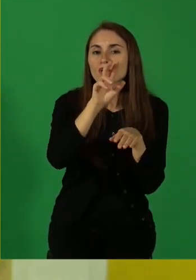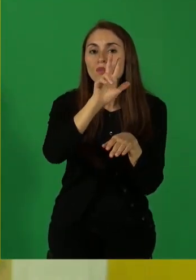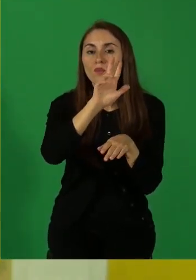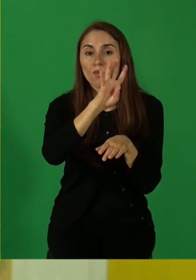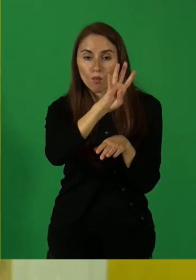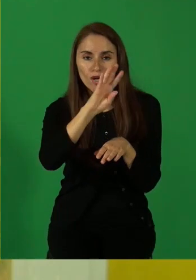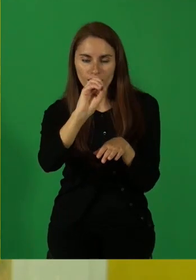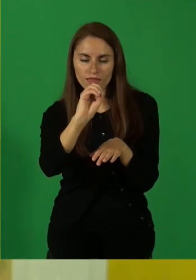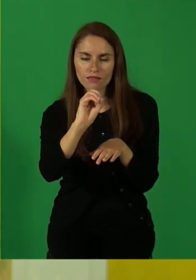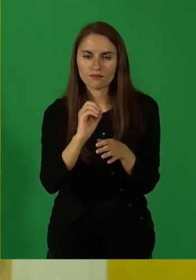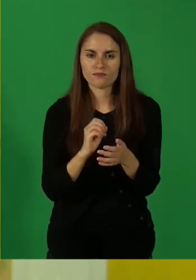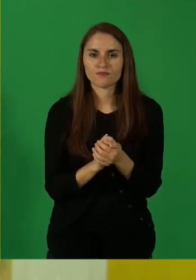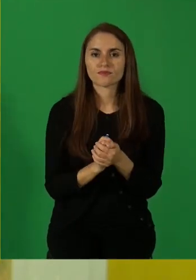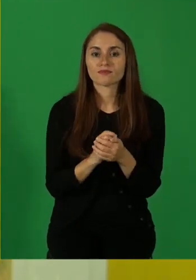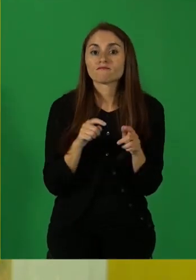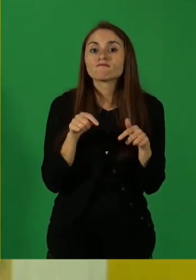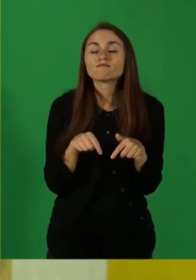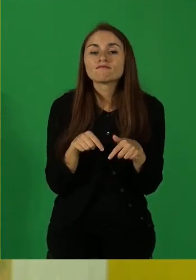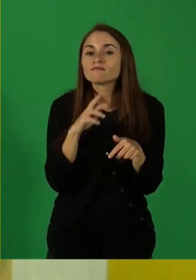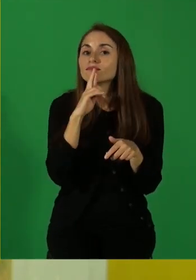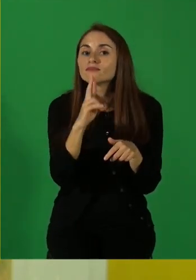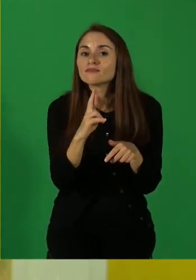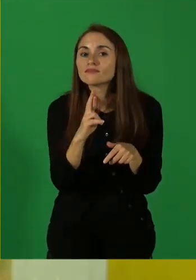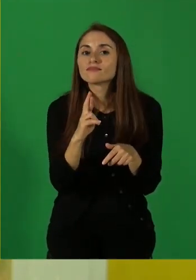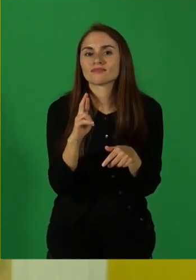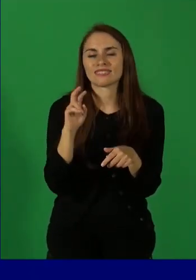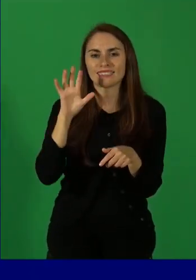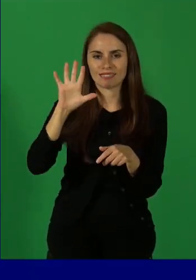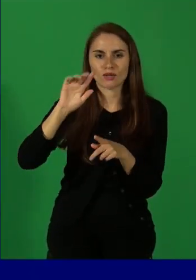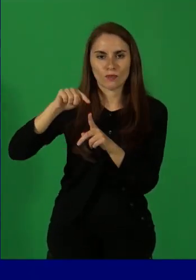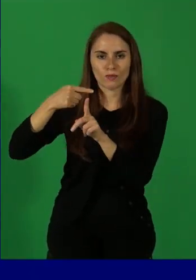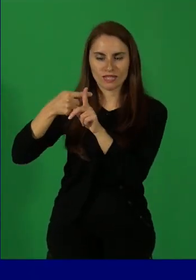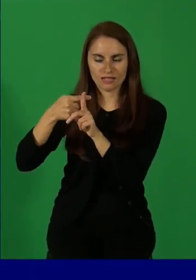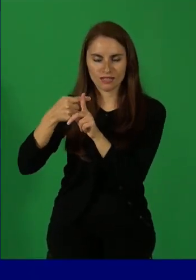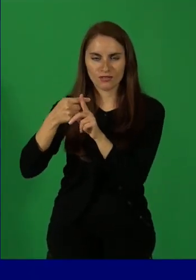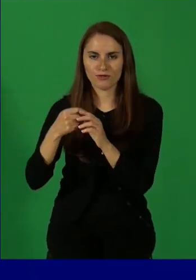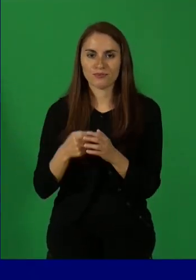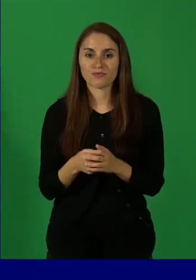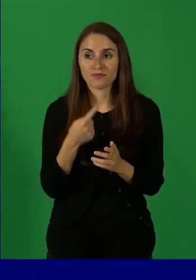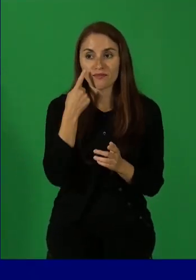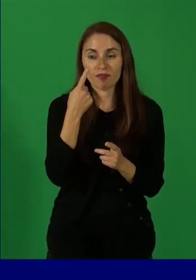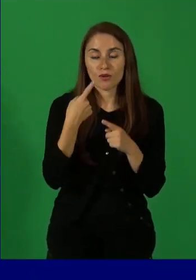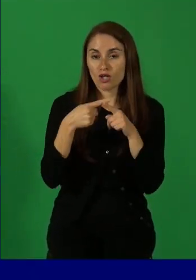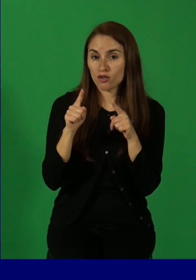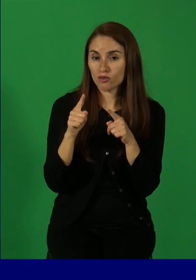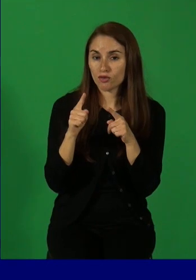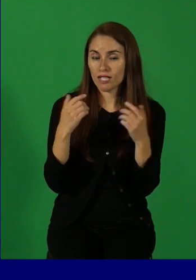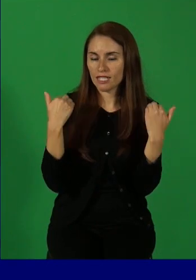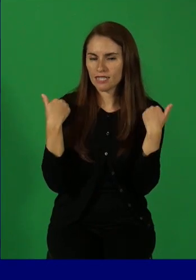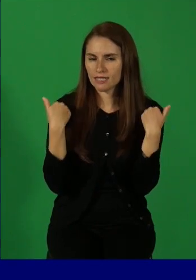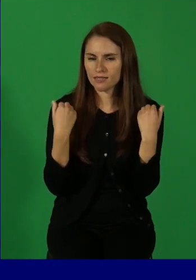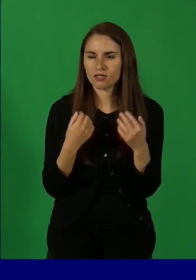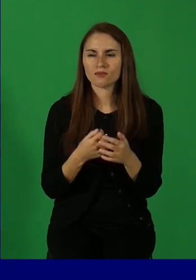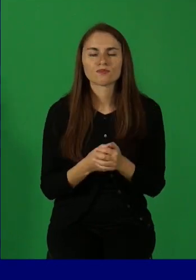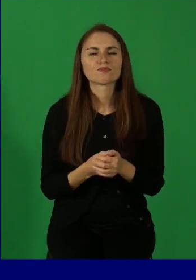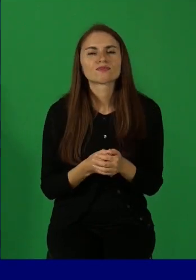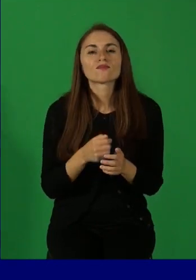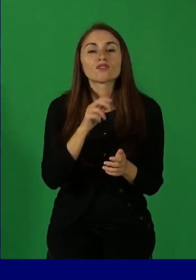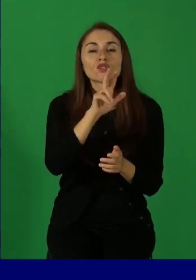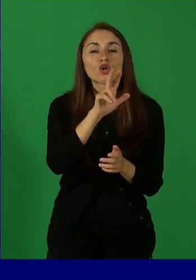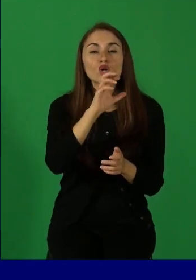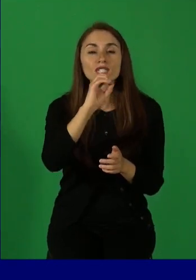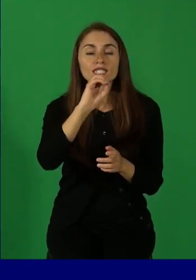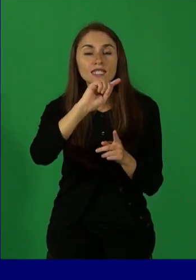40. Muy bien, y en este caso sería 5 positivo. Veamos entonces el otro ejercicio. Tenemos